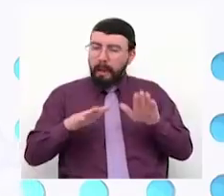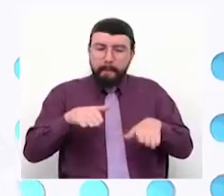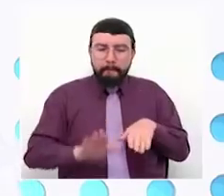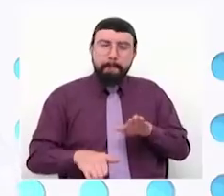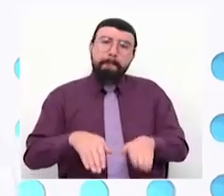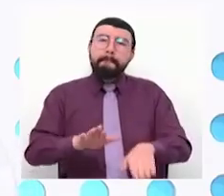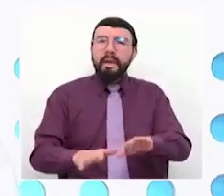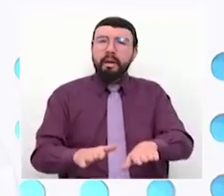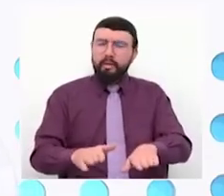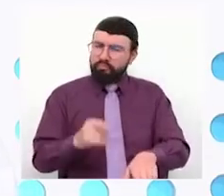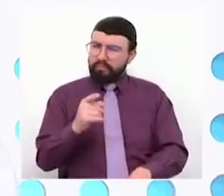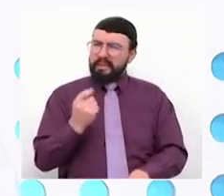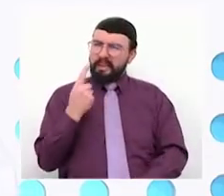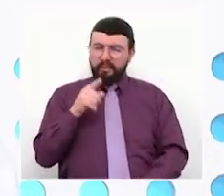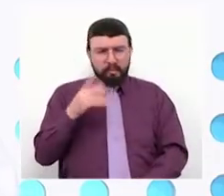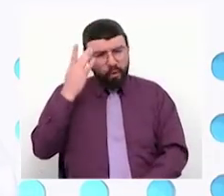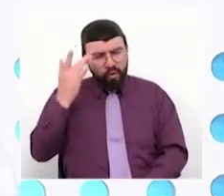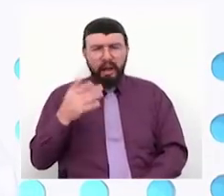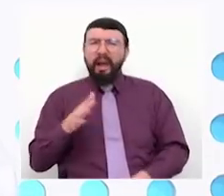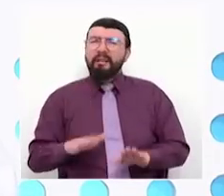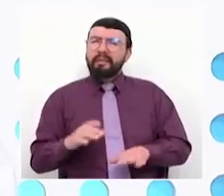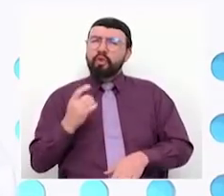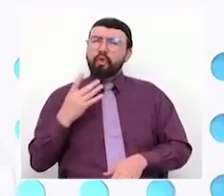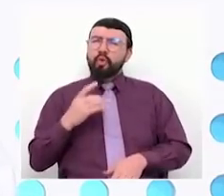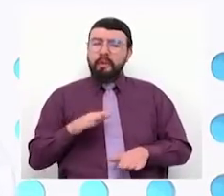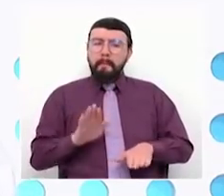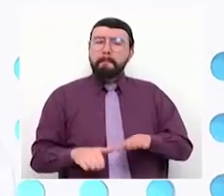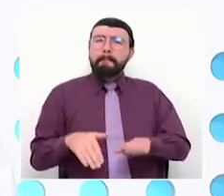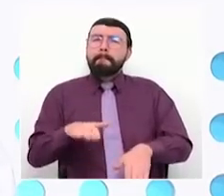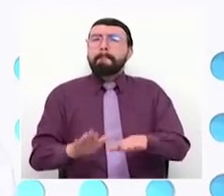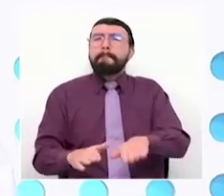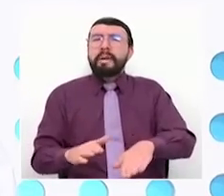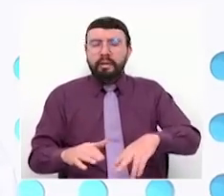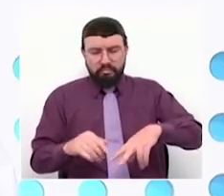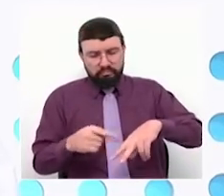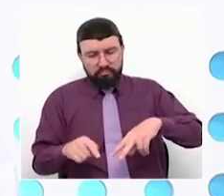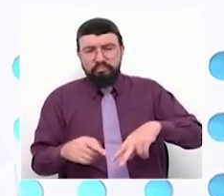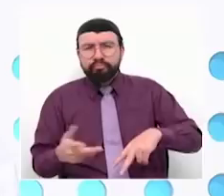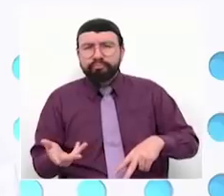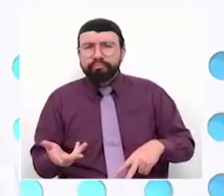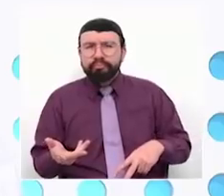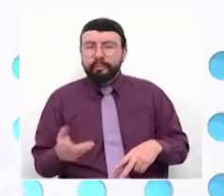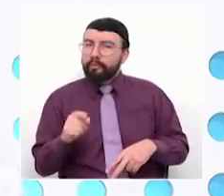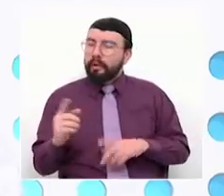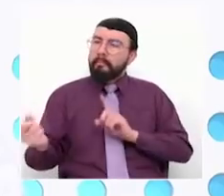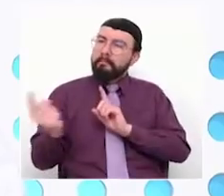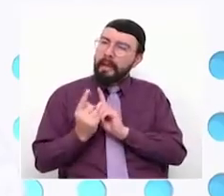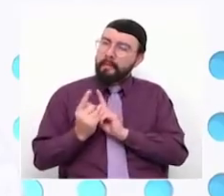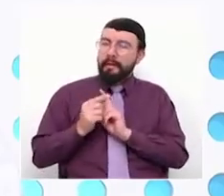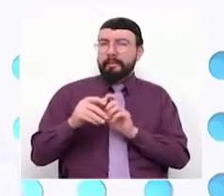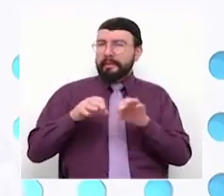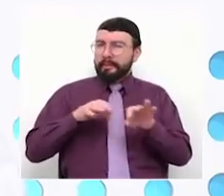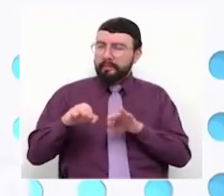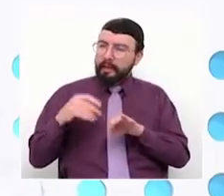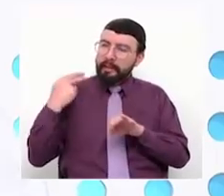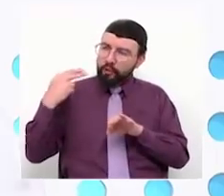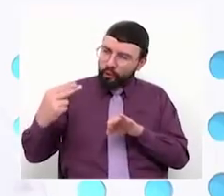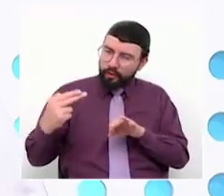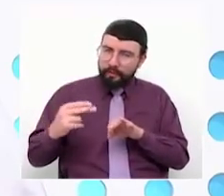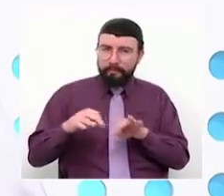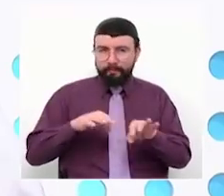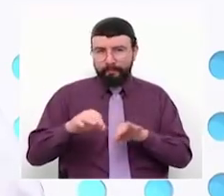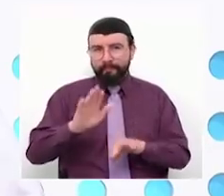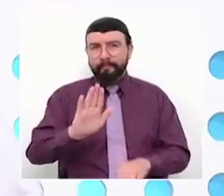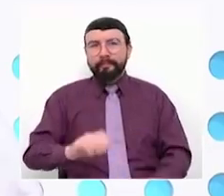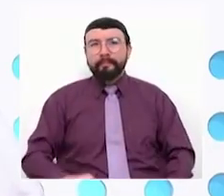muchas veces muchos dolores degenerativos o dolores que ustedes tienen como consulta en el pie y tienen una historia también de artrosis.